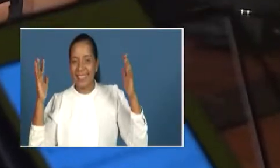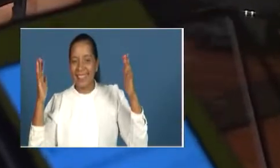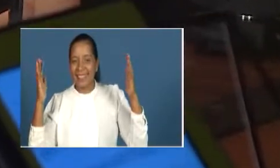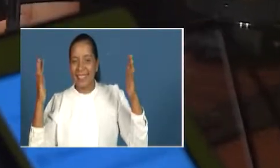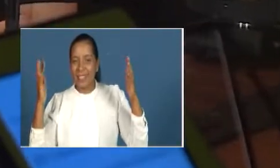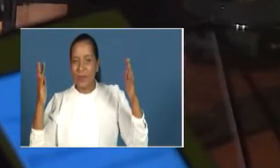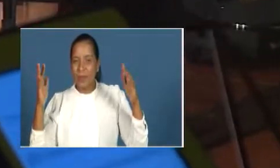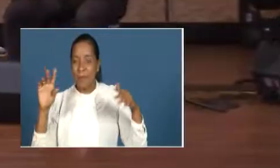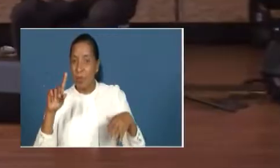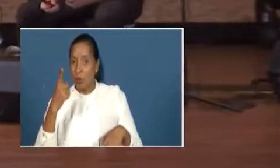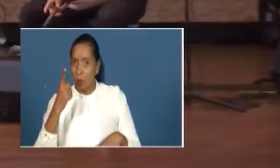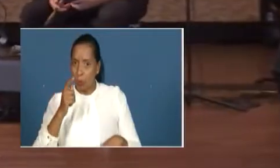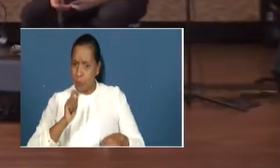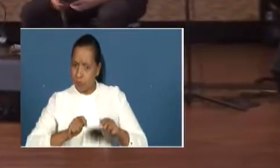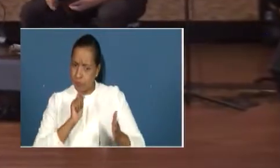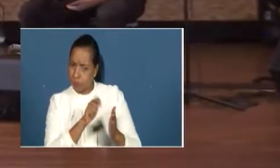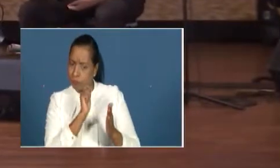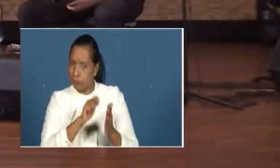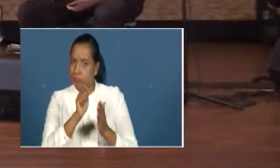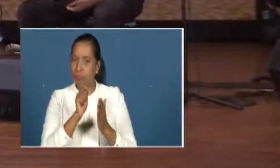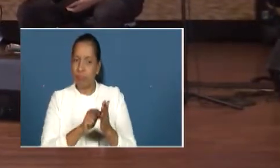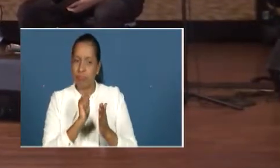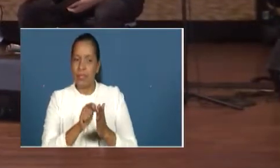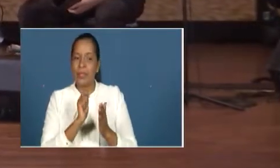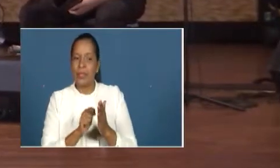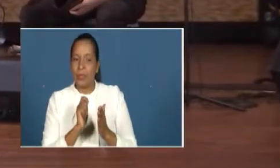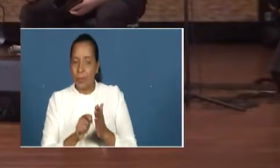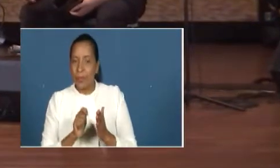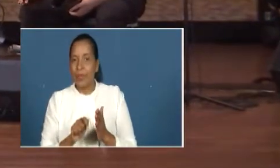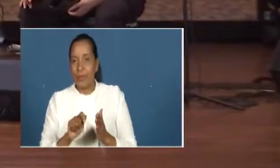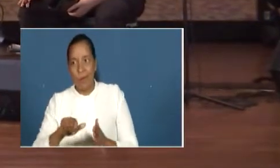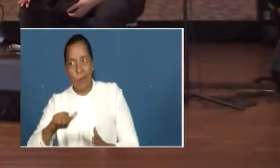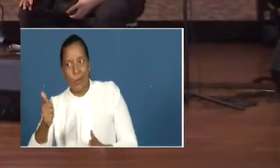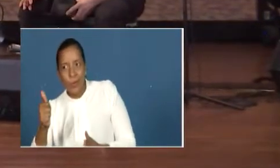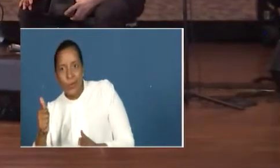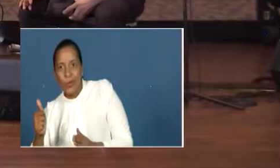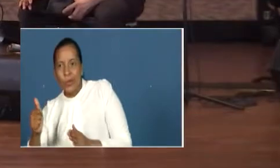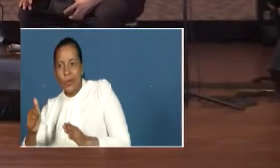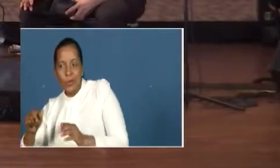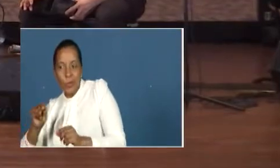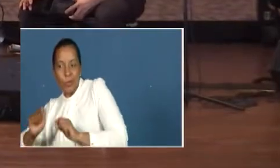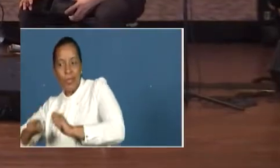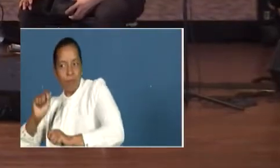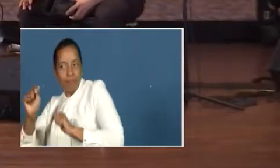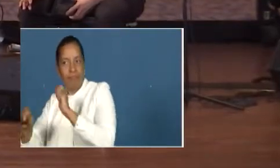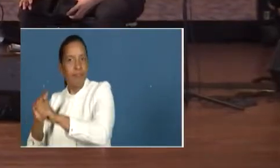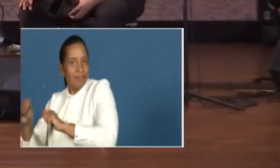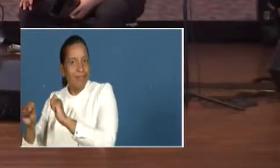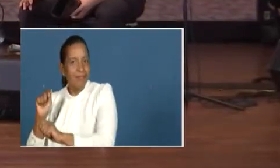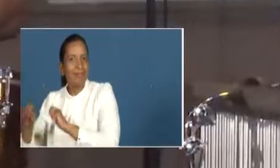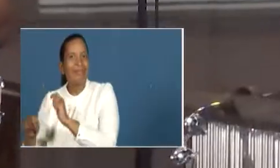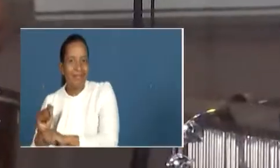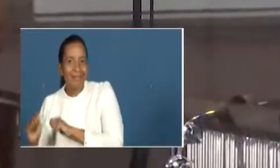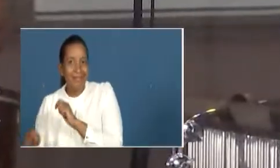No solamente toca eso, también toca el timbal, y toca un buen timbal. Hoy está con los coros también, está